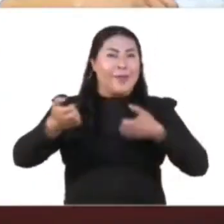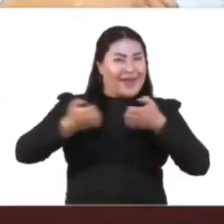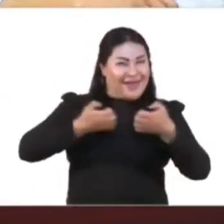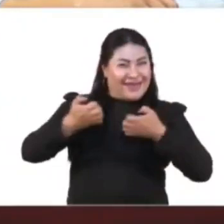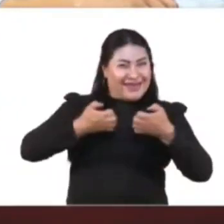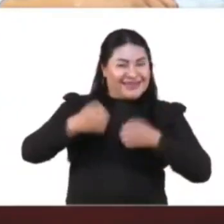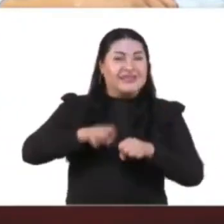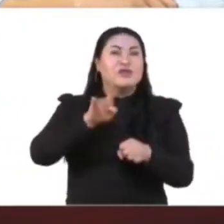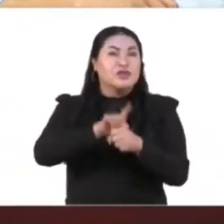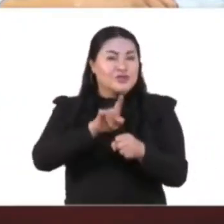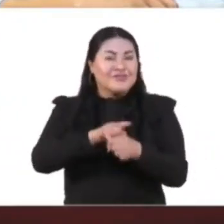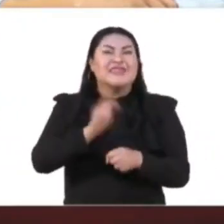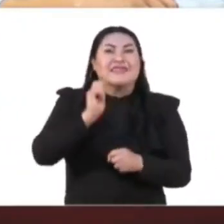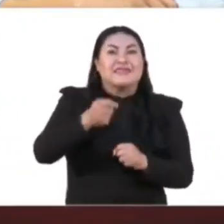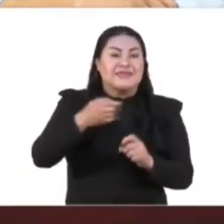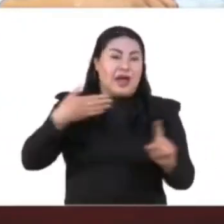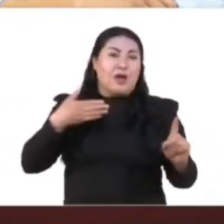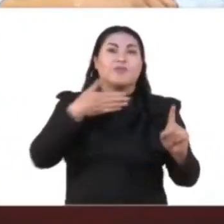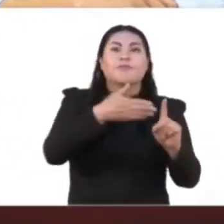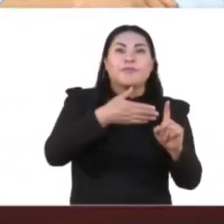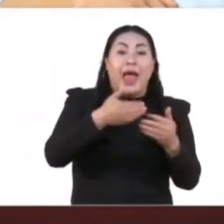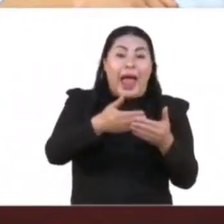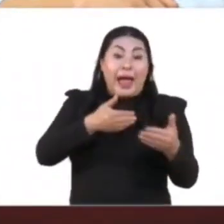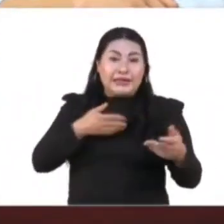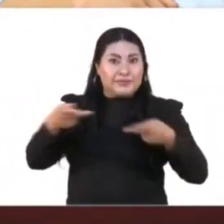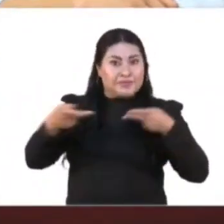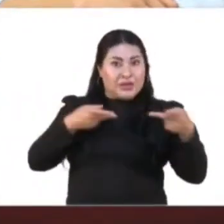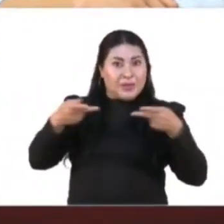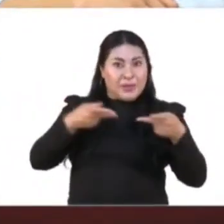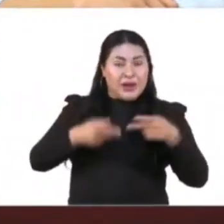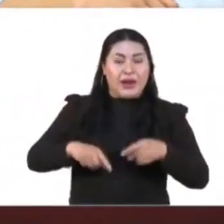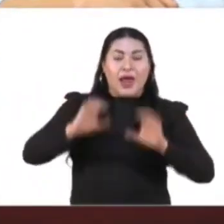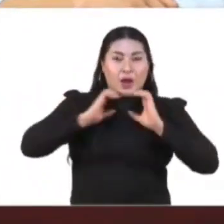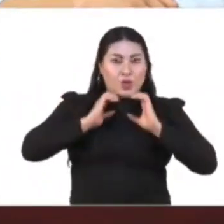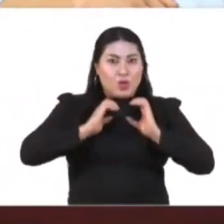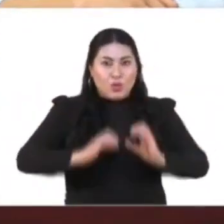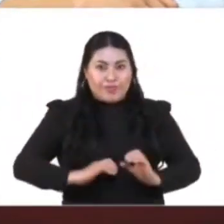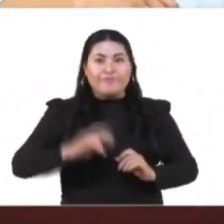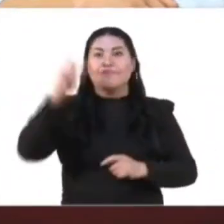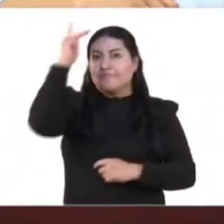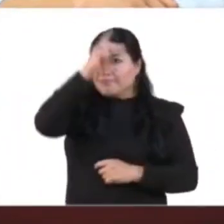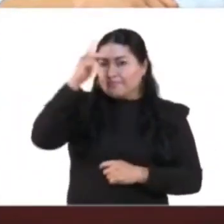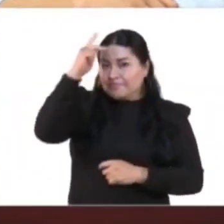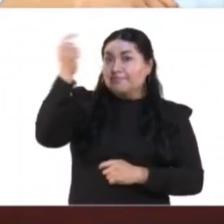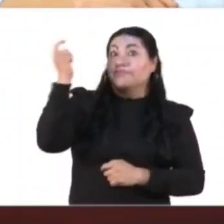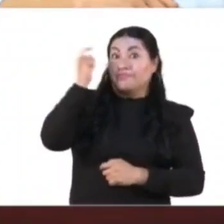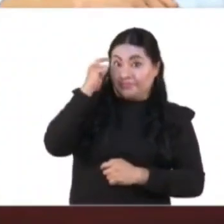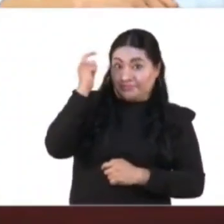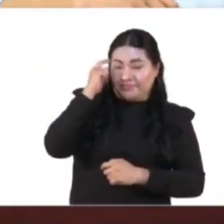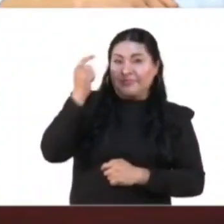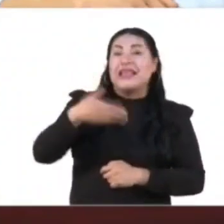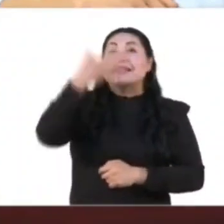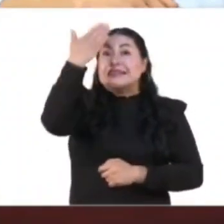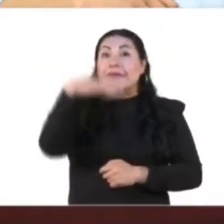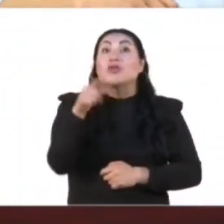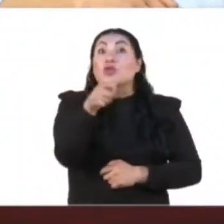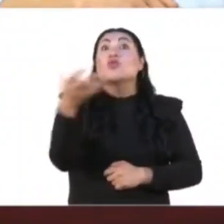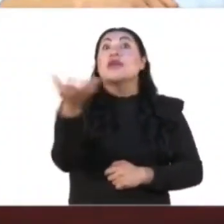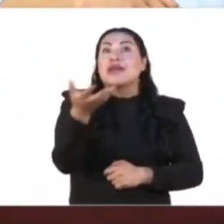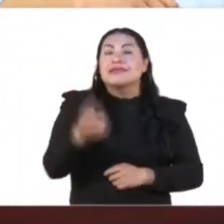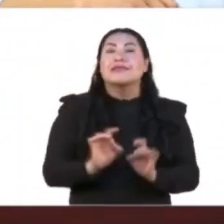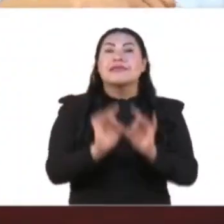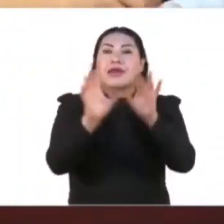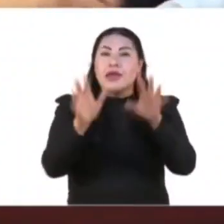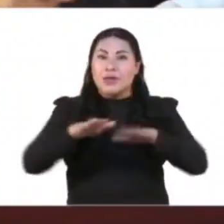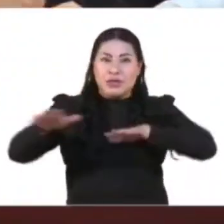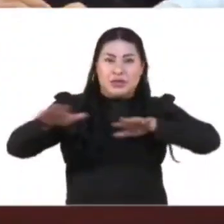física, psicológica y de todo tipo en caso y de saber qué hacer en caso de que ocurra un sismo. Y